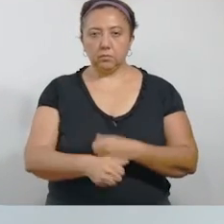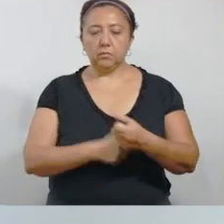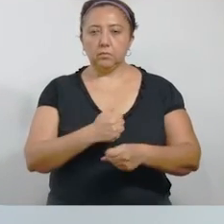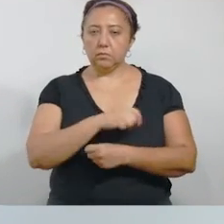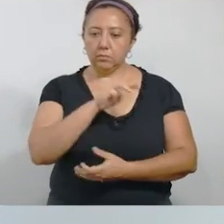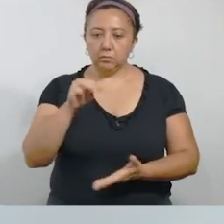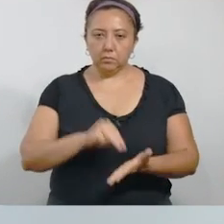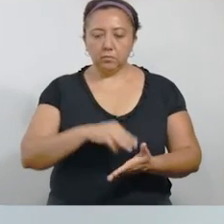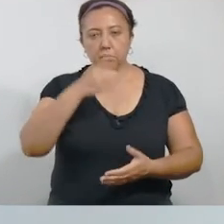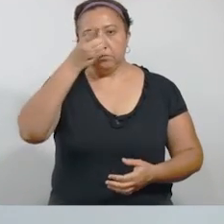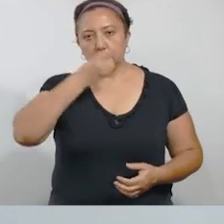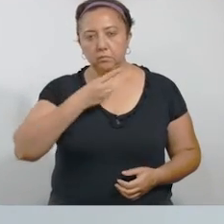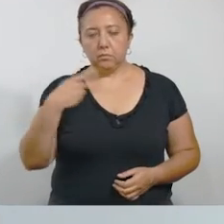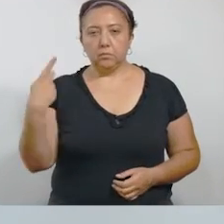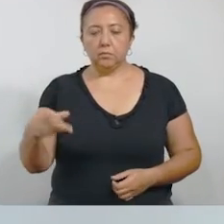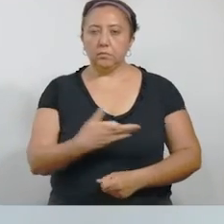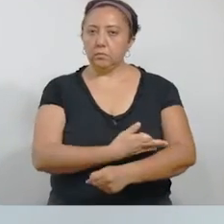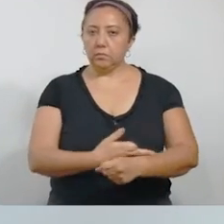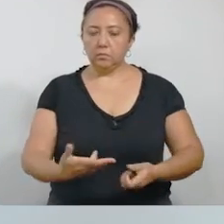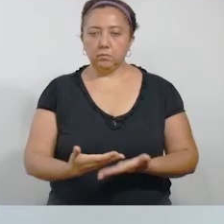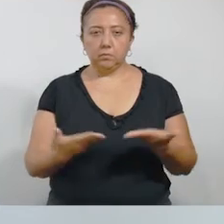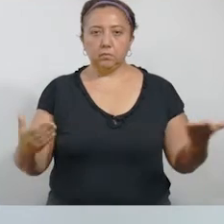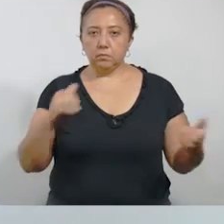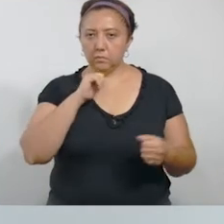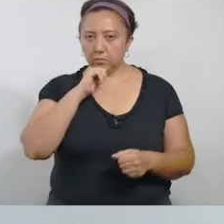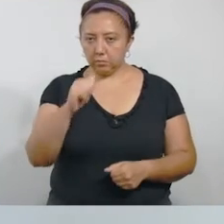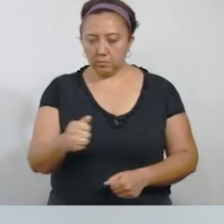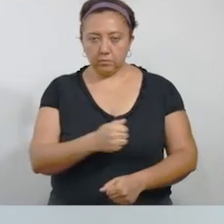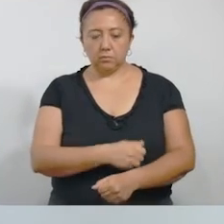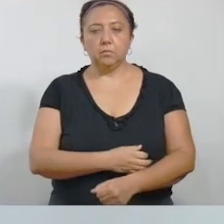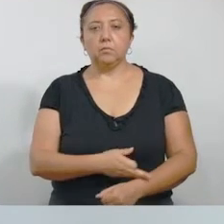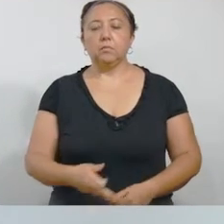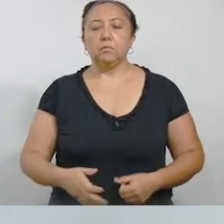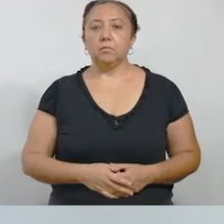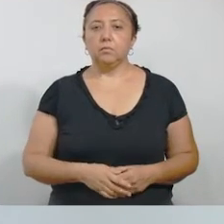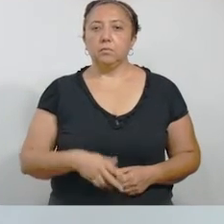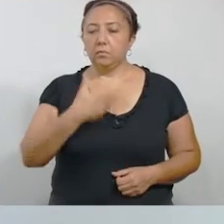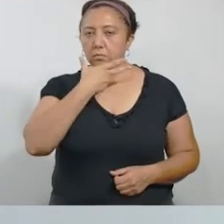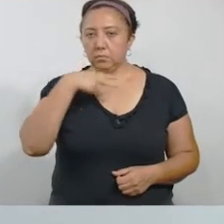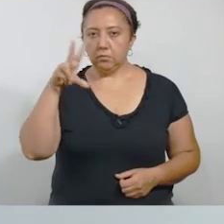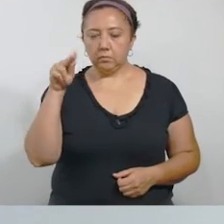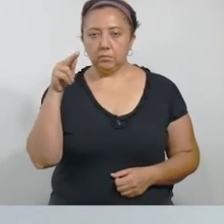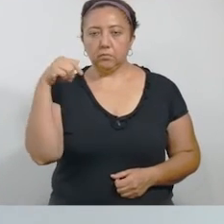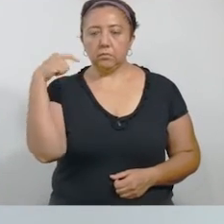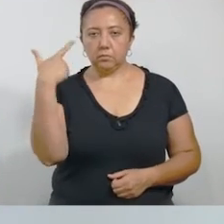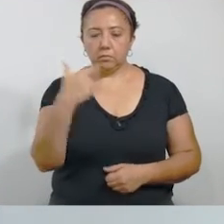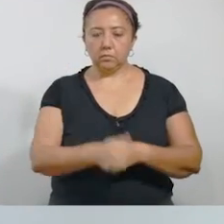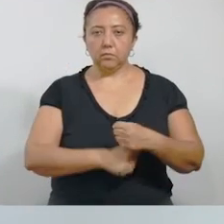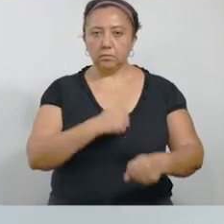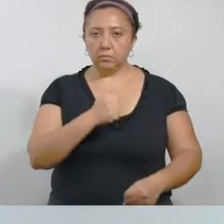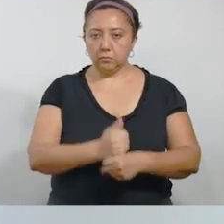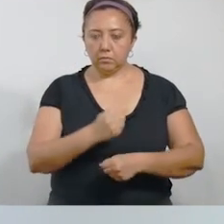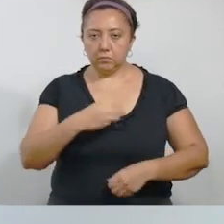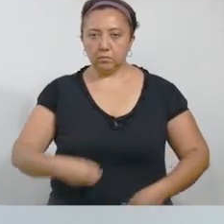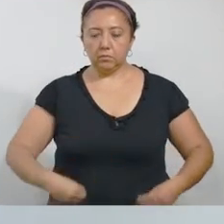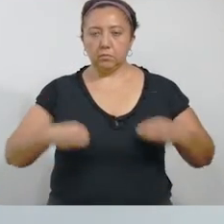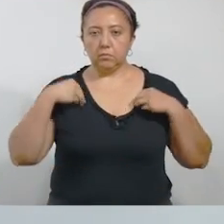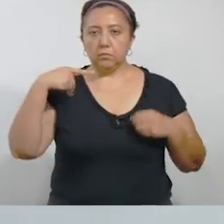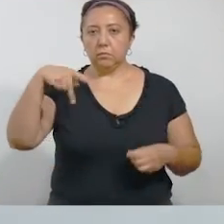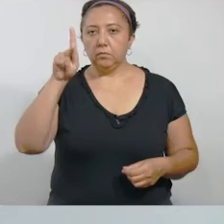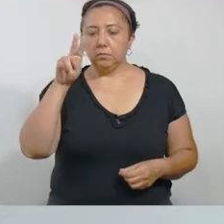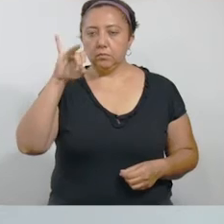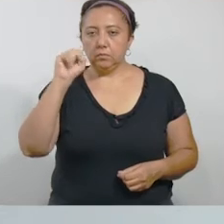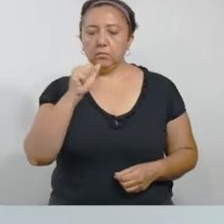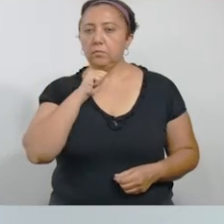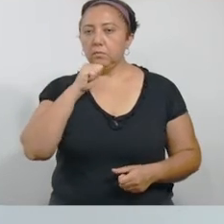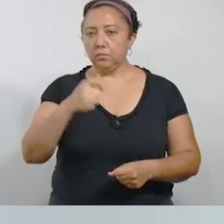de 80 años, de Mérida, con diabetes. Sus contactos hasta el momento se reportan asintomáticos. hombre de 87 años de edad, originario residente de Quinchil,